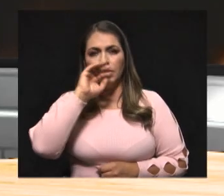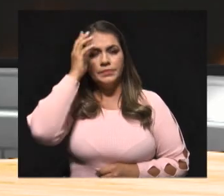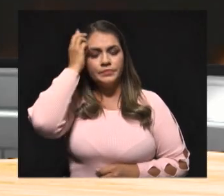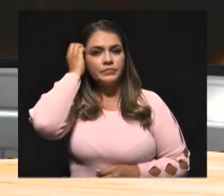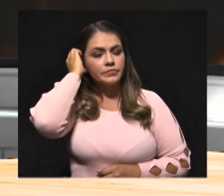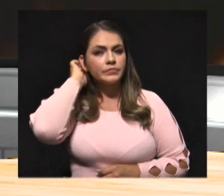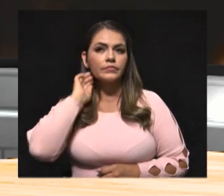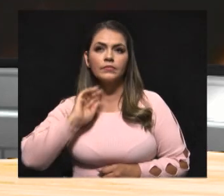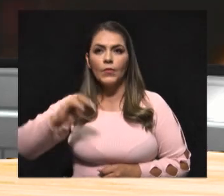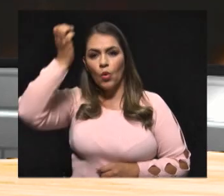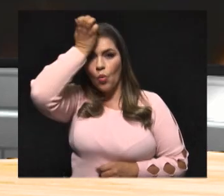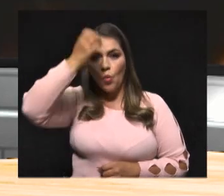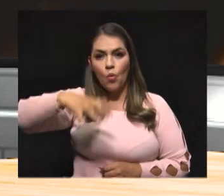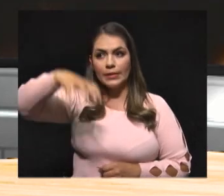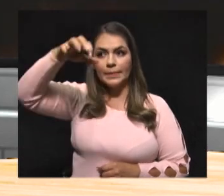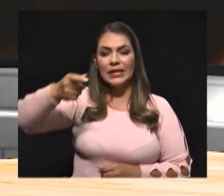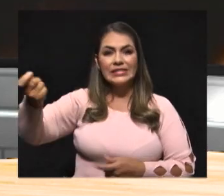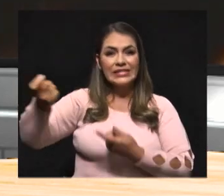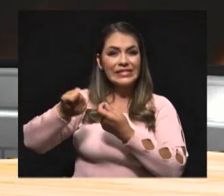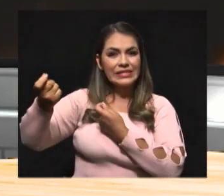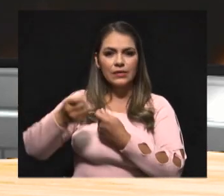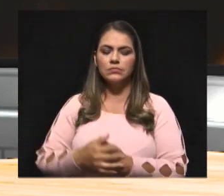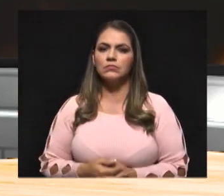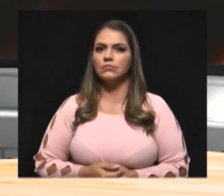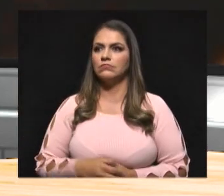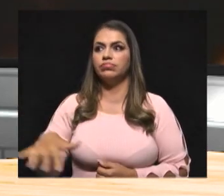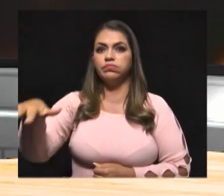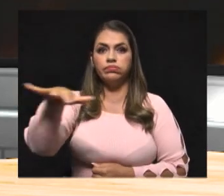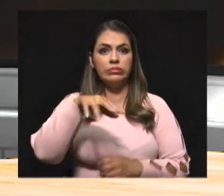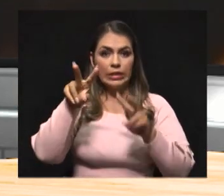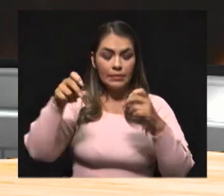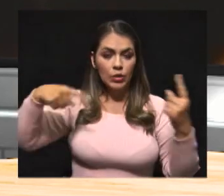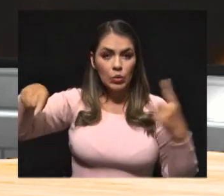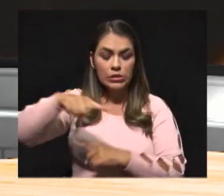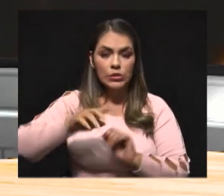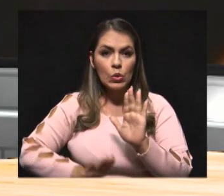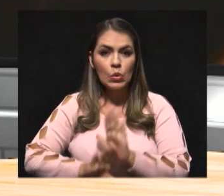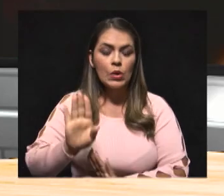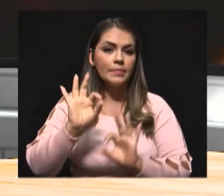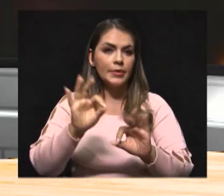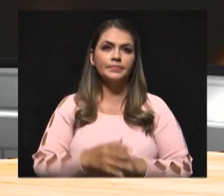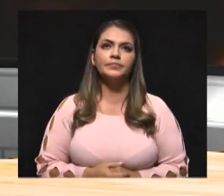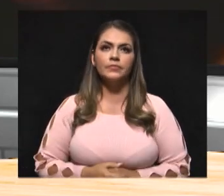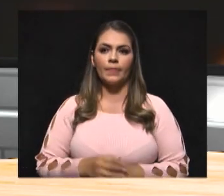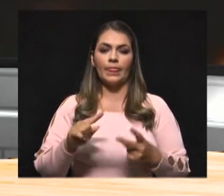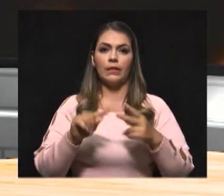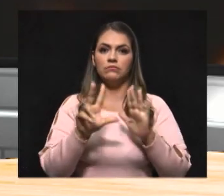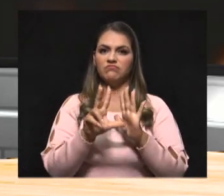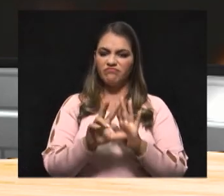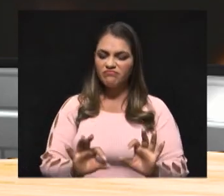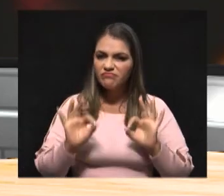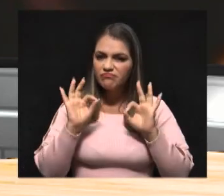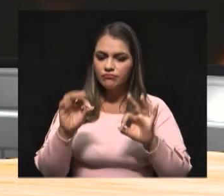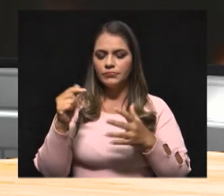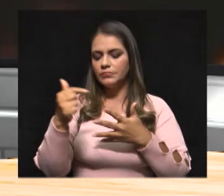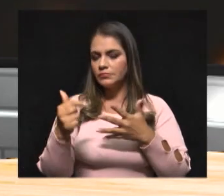tenemos en guatapé un municipio que ha sabido desarrollar muy bien su tema turístico tenemos un desarrollo hotelero de alta categoría en